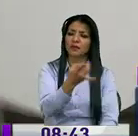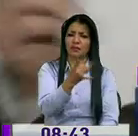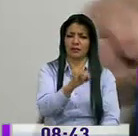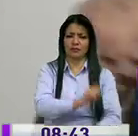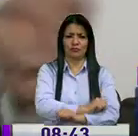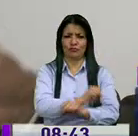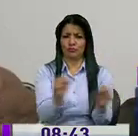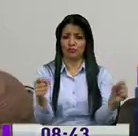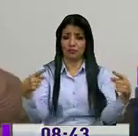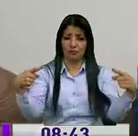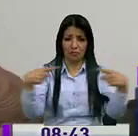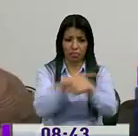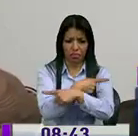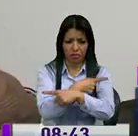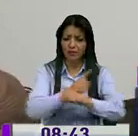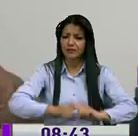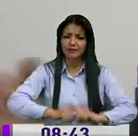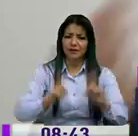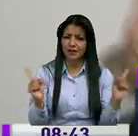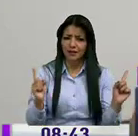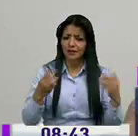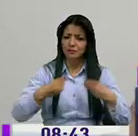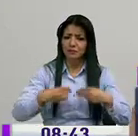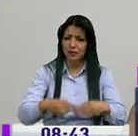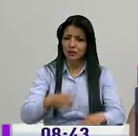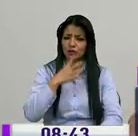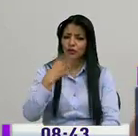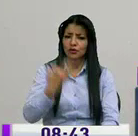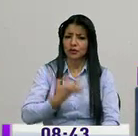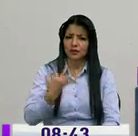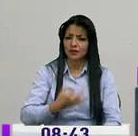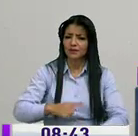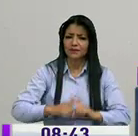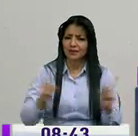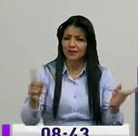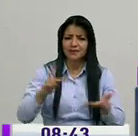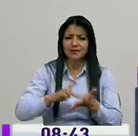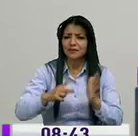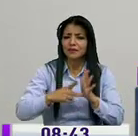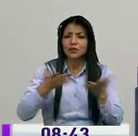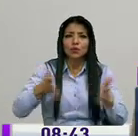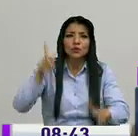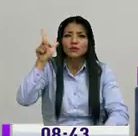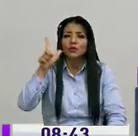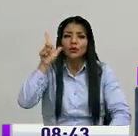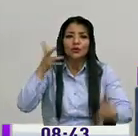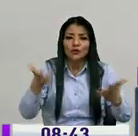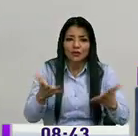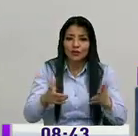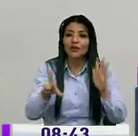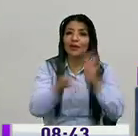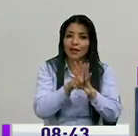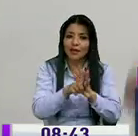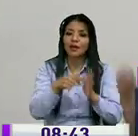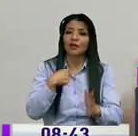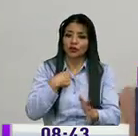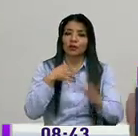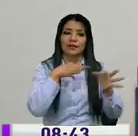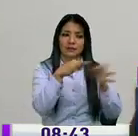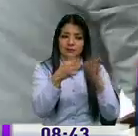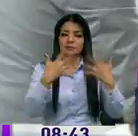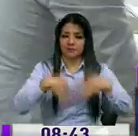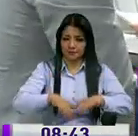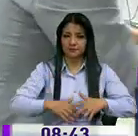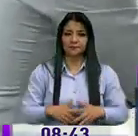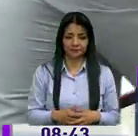que establece condiciones diferentes a las originales. Eso es ridículo, eso es absurdo en derecho y eso es lo que me he permitido explicar.